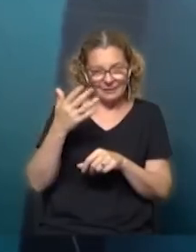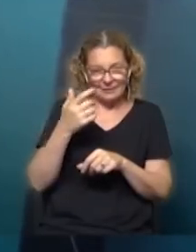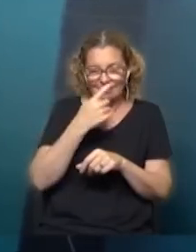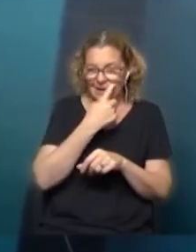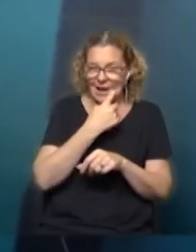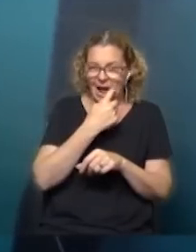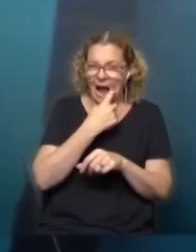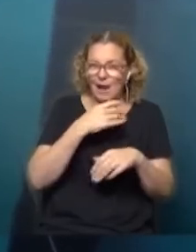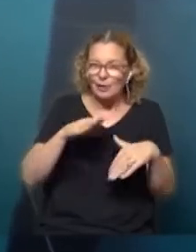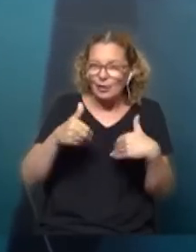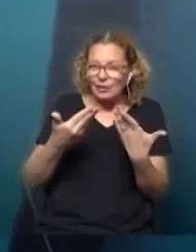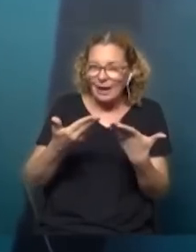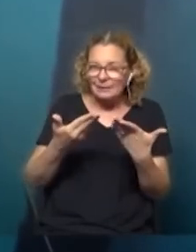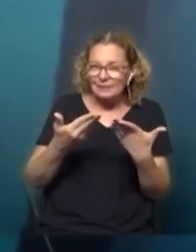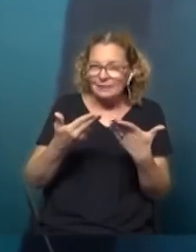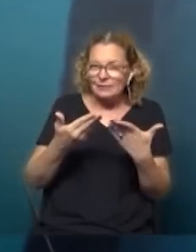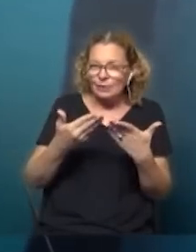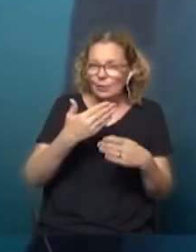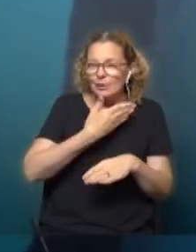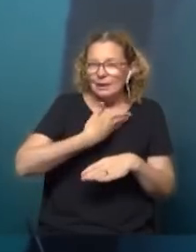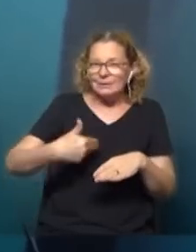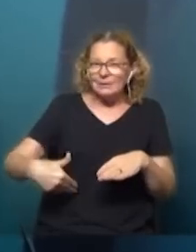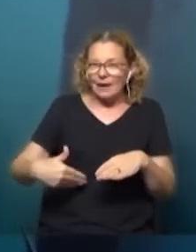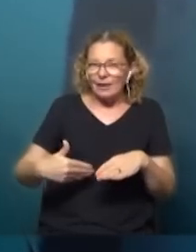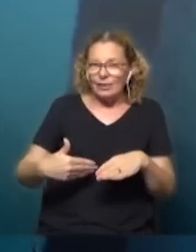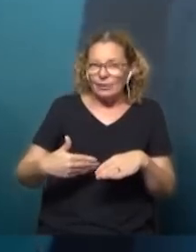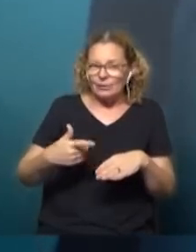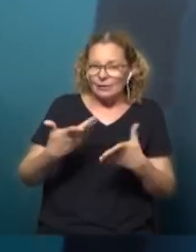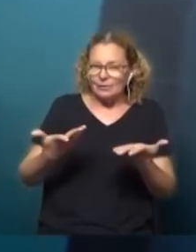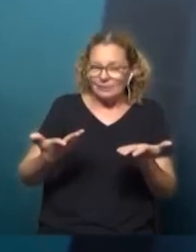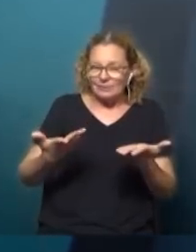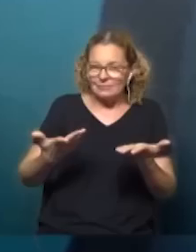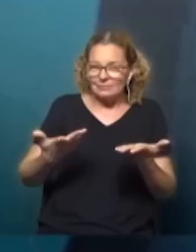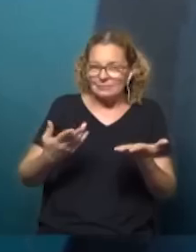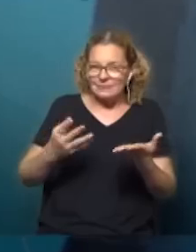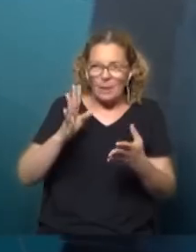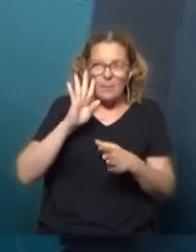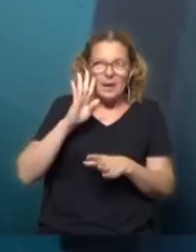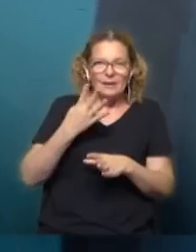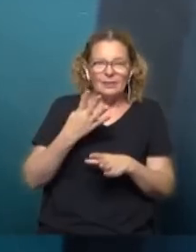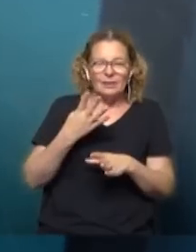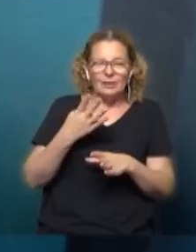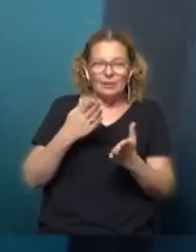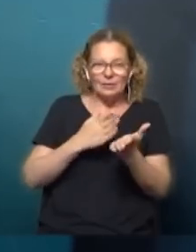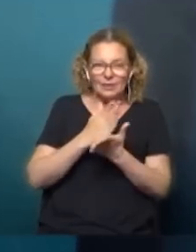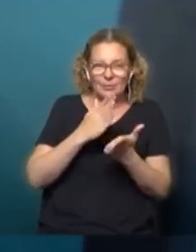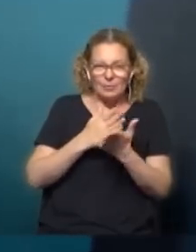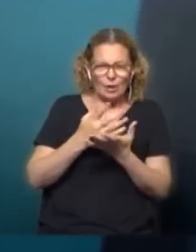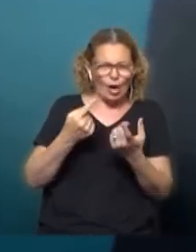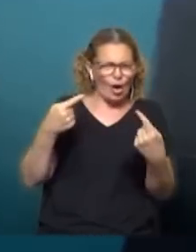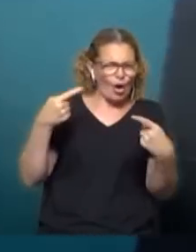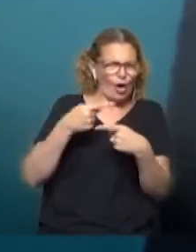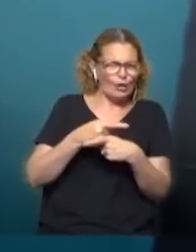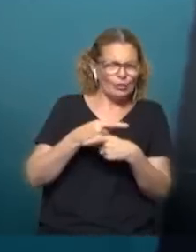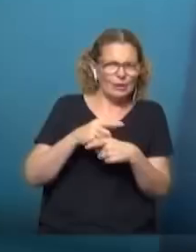no no reciben la imagen de un estado de este tipo que se parece a lo que siempre repudiamos